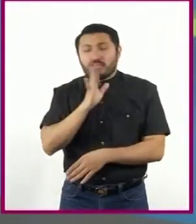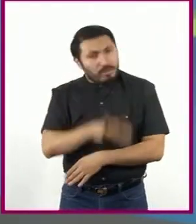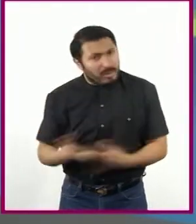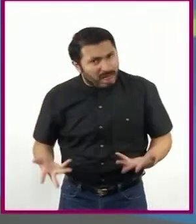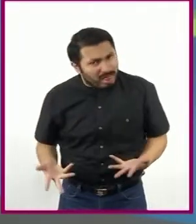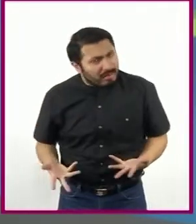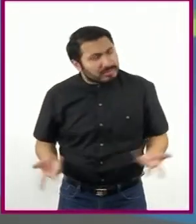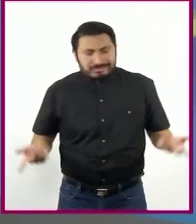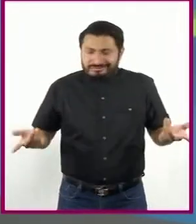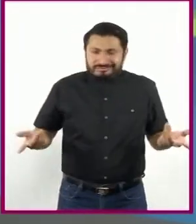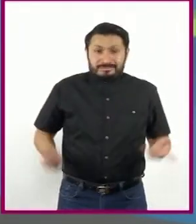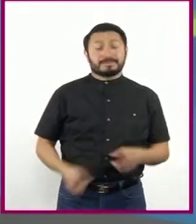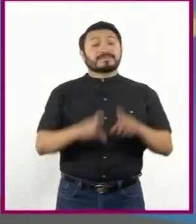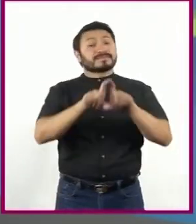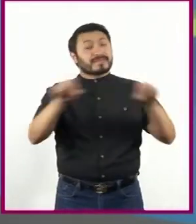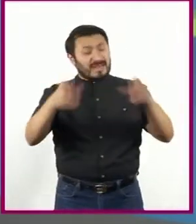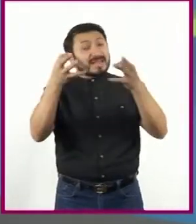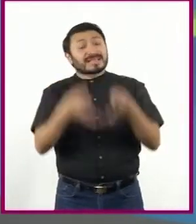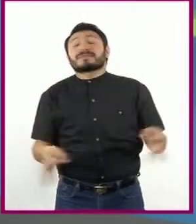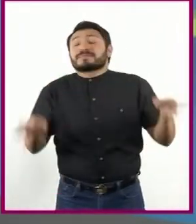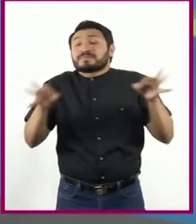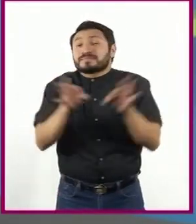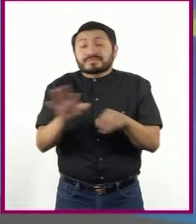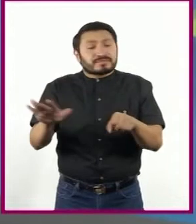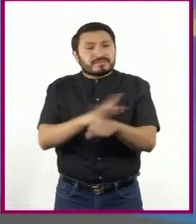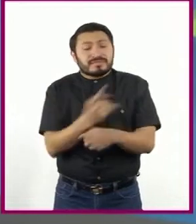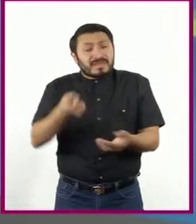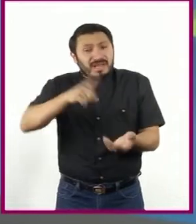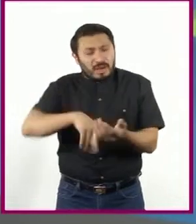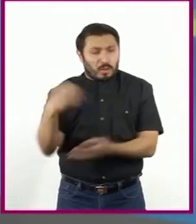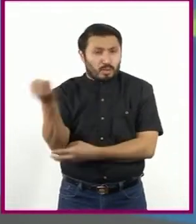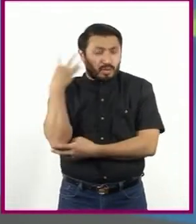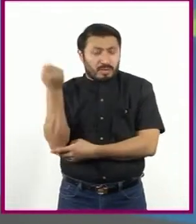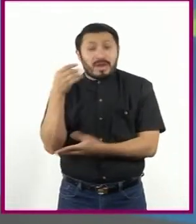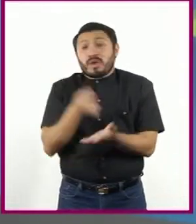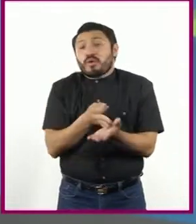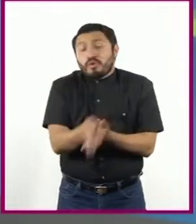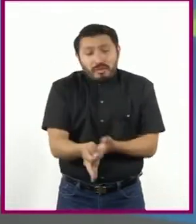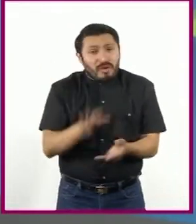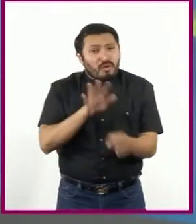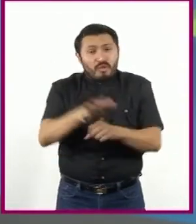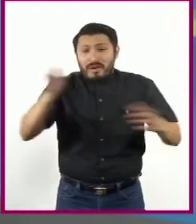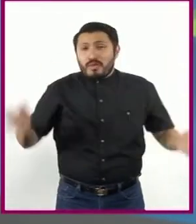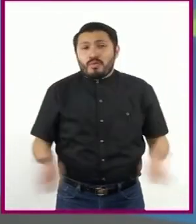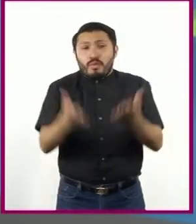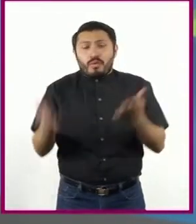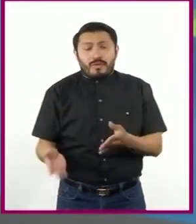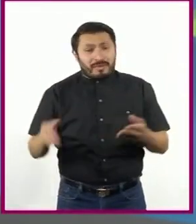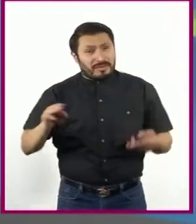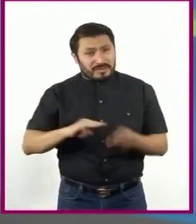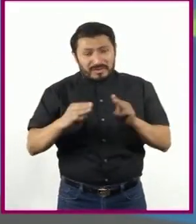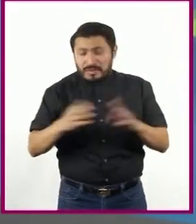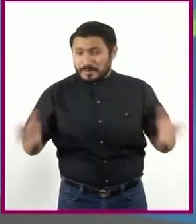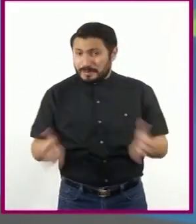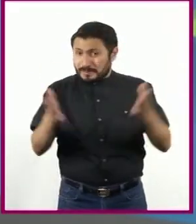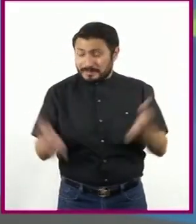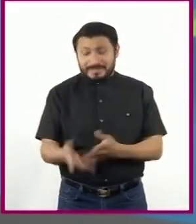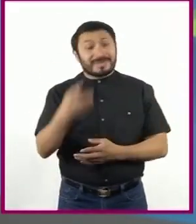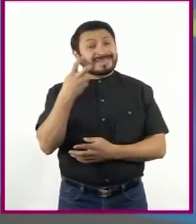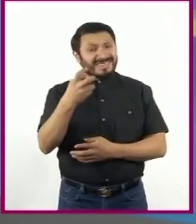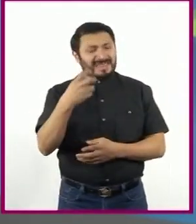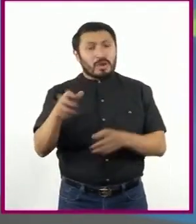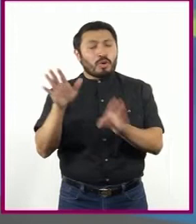párrafo parece elemental, pues como parte del discurso de lealtad, el que movía y motivaba esta clase de